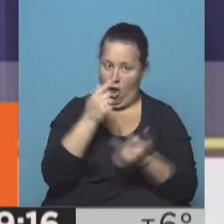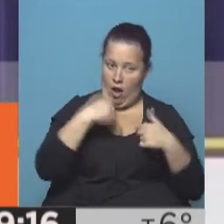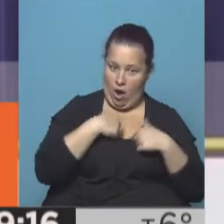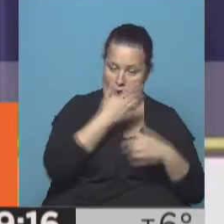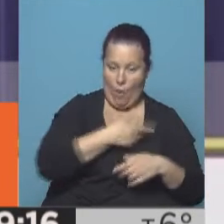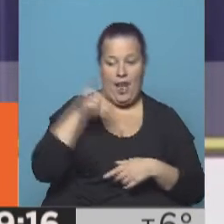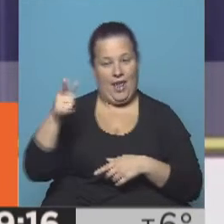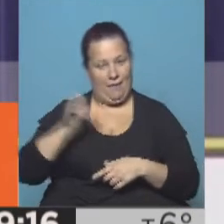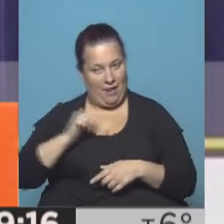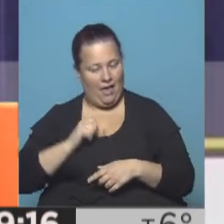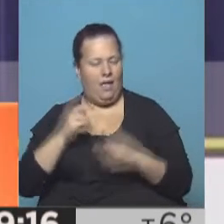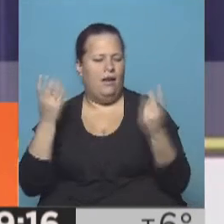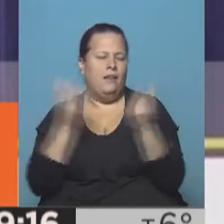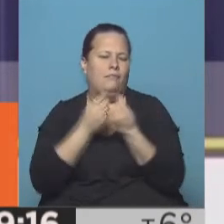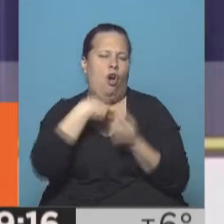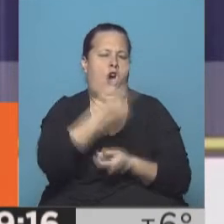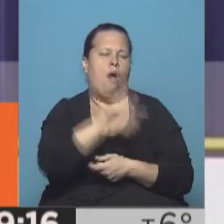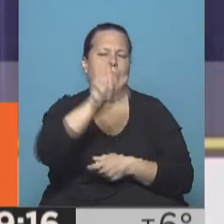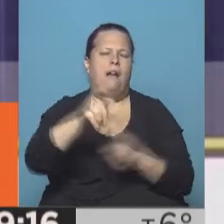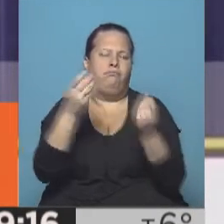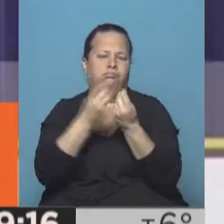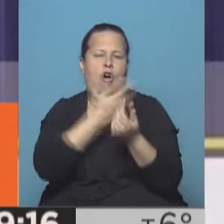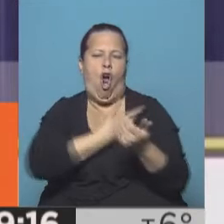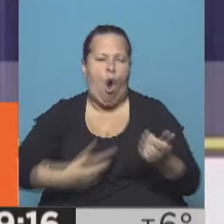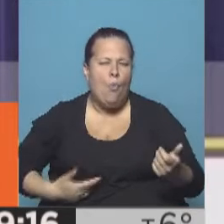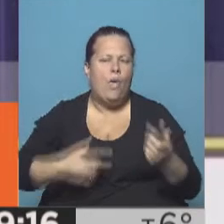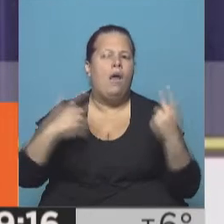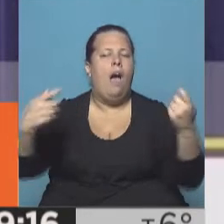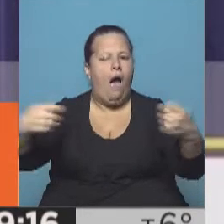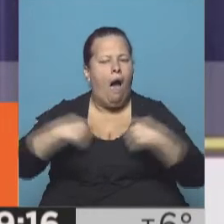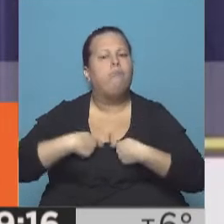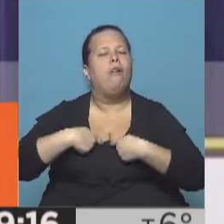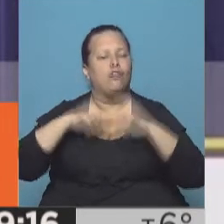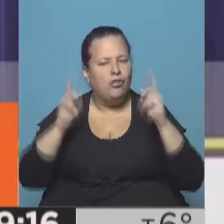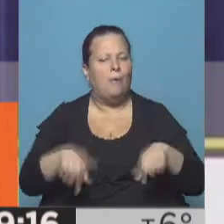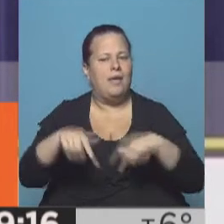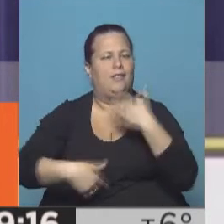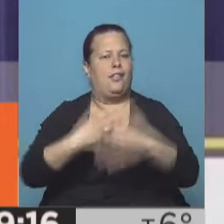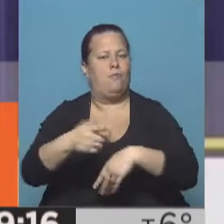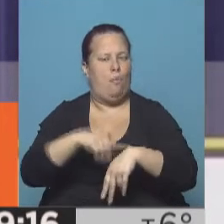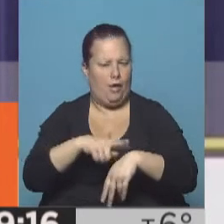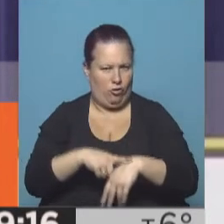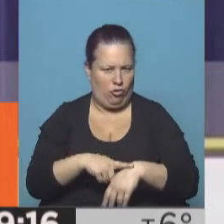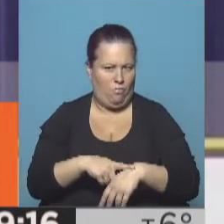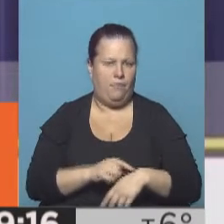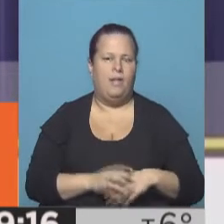ya tantas otras personas e instituciones que nos han apoyado en este proceso